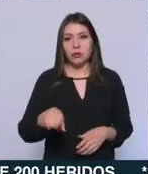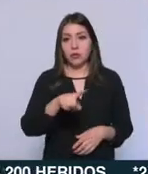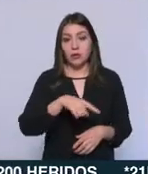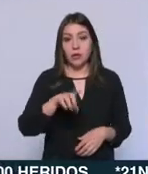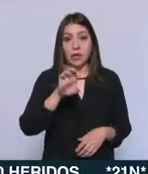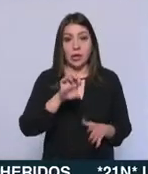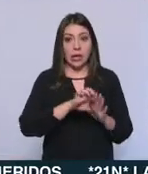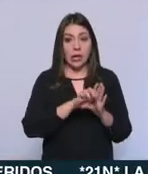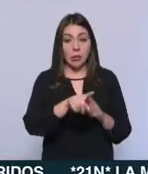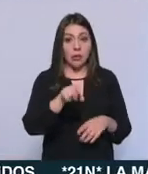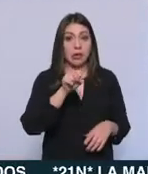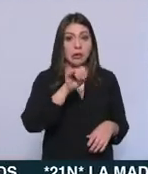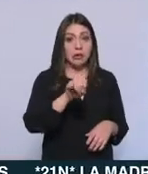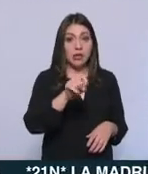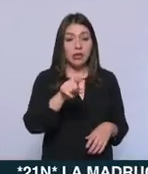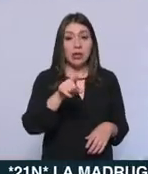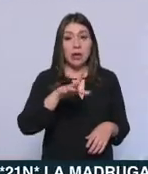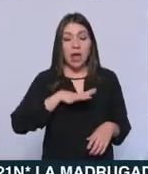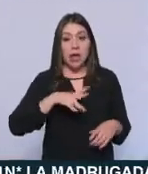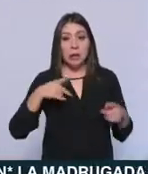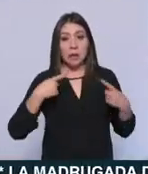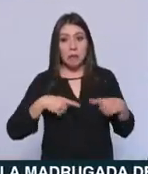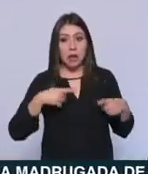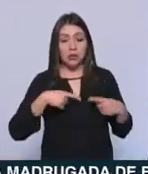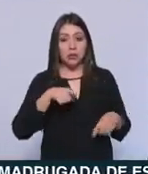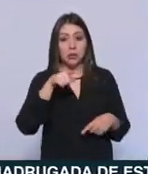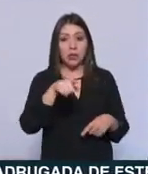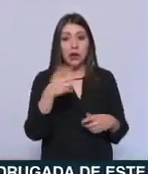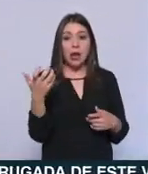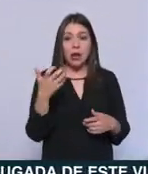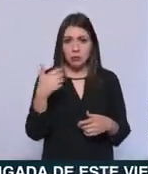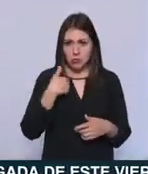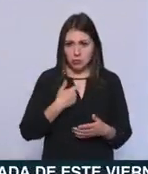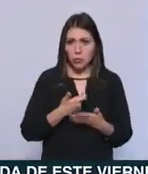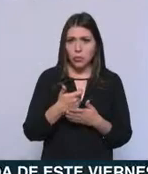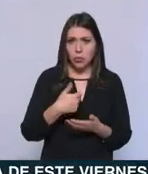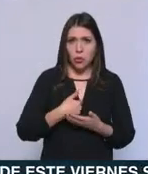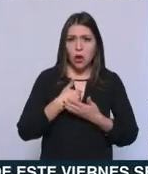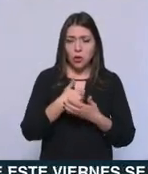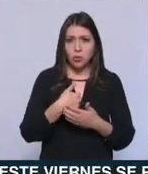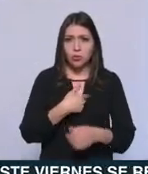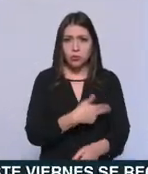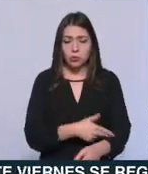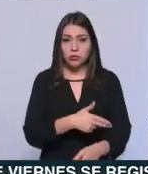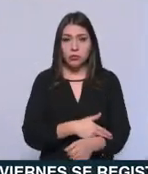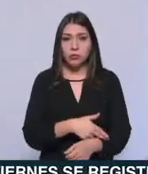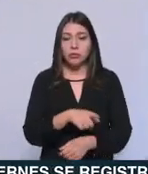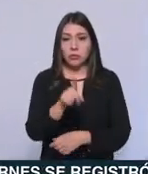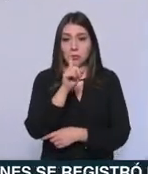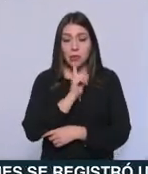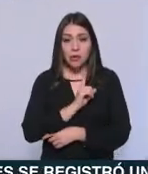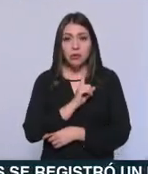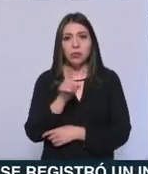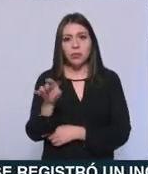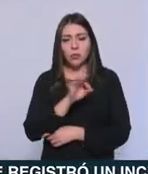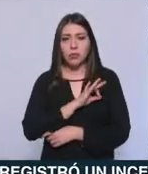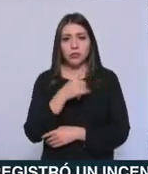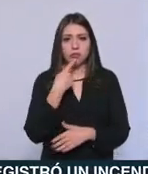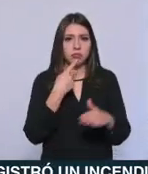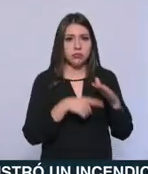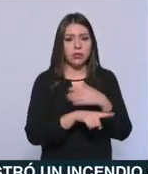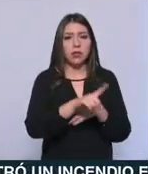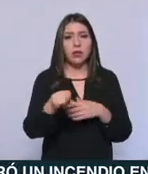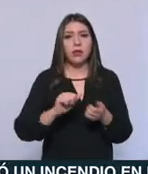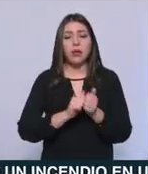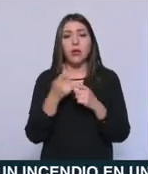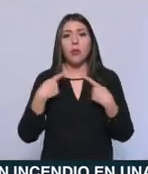denunciar esto. Hay que fomentar la cultura de la denuncia para que no caiga la gente y no caigan los demás